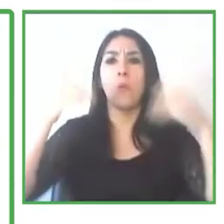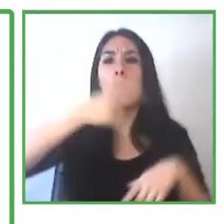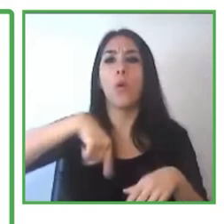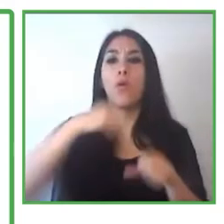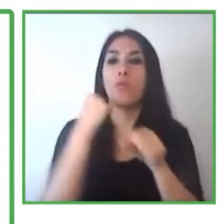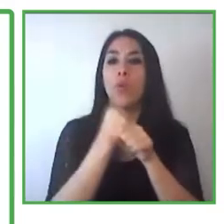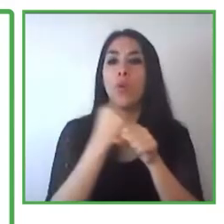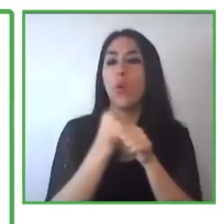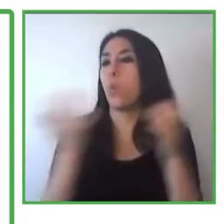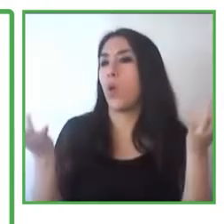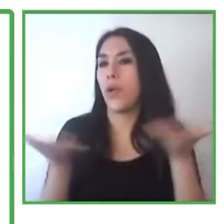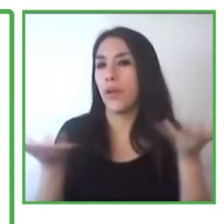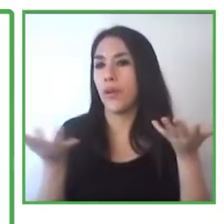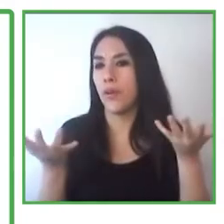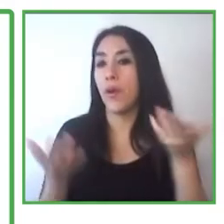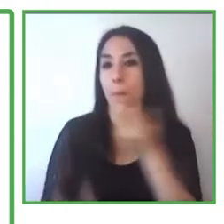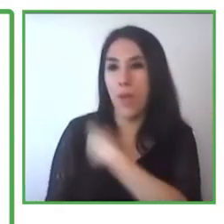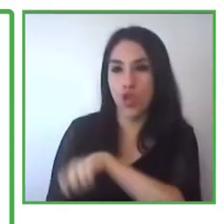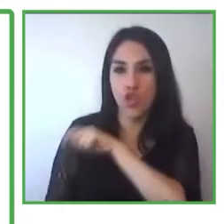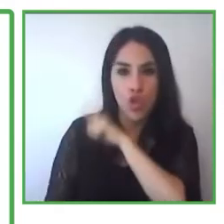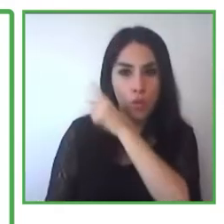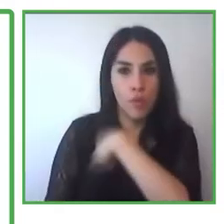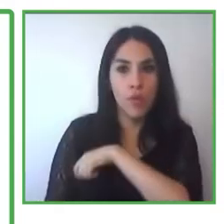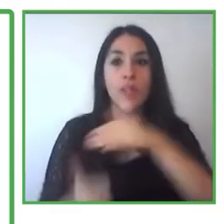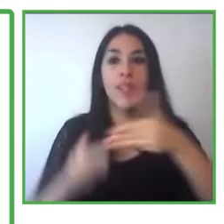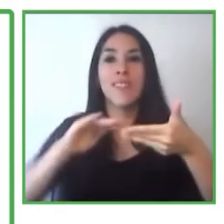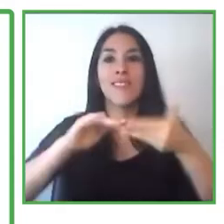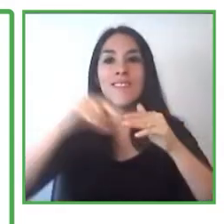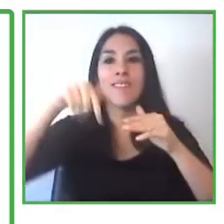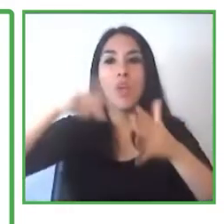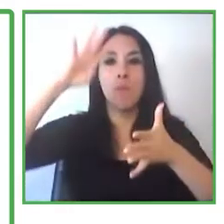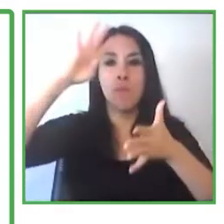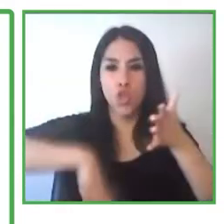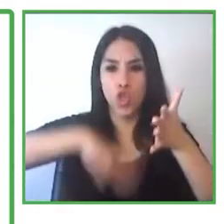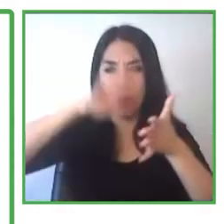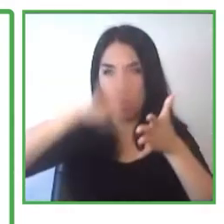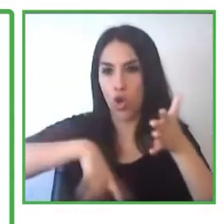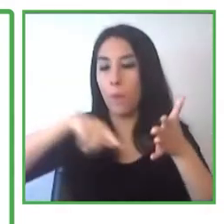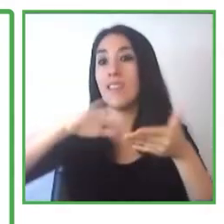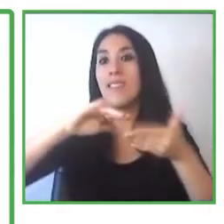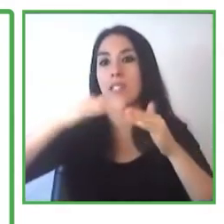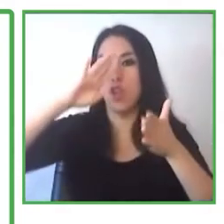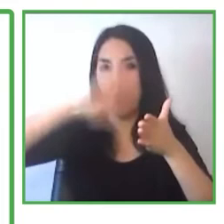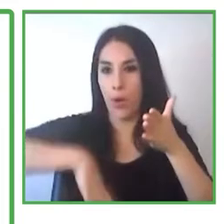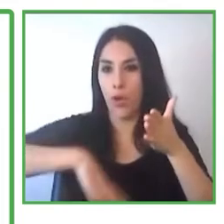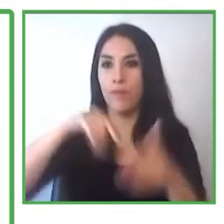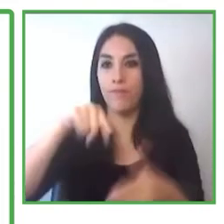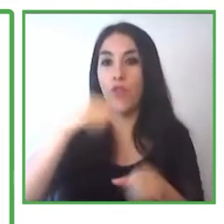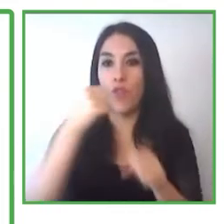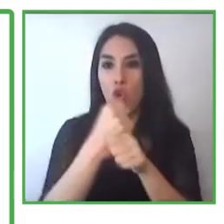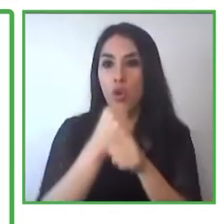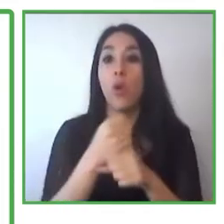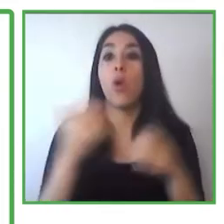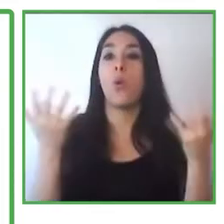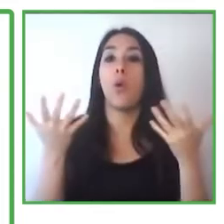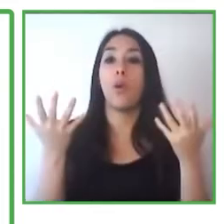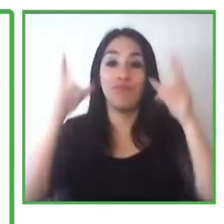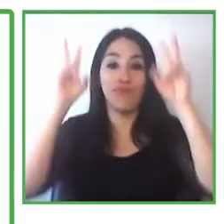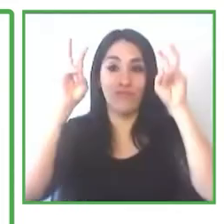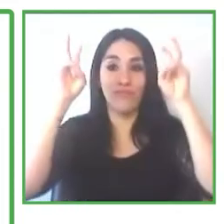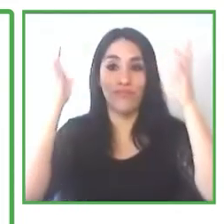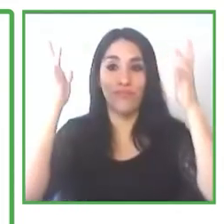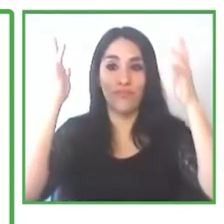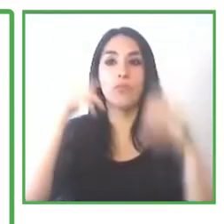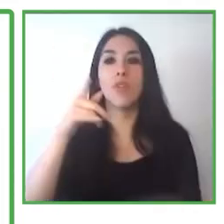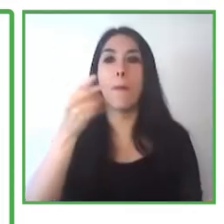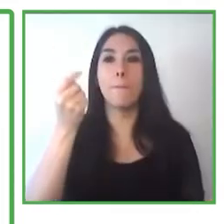y que es el resultado de la transformación de la Caja de Ahorros y Pensiones de Barcelona y Baleares, creada en el 1904, y